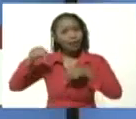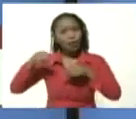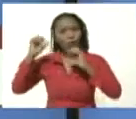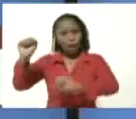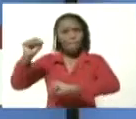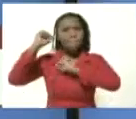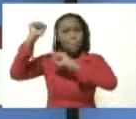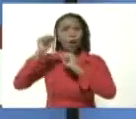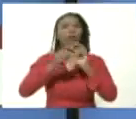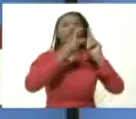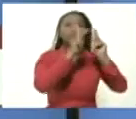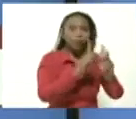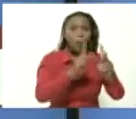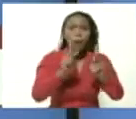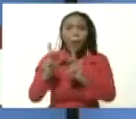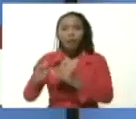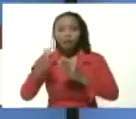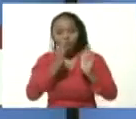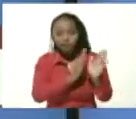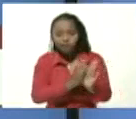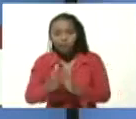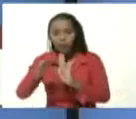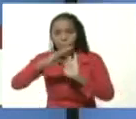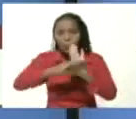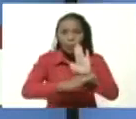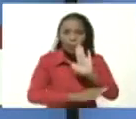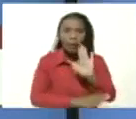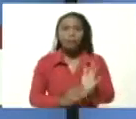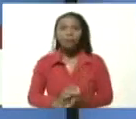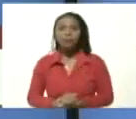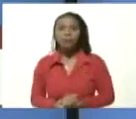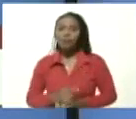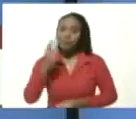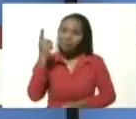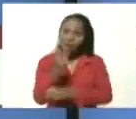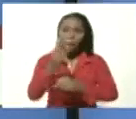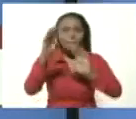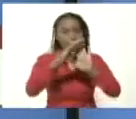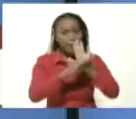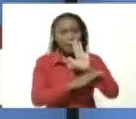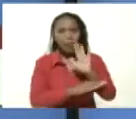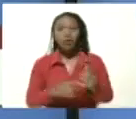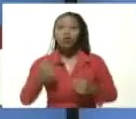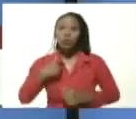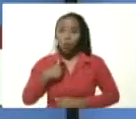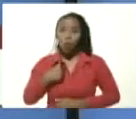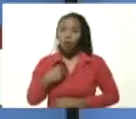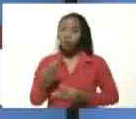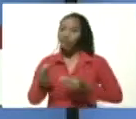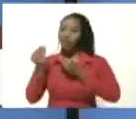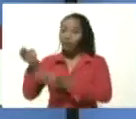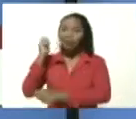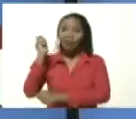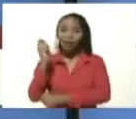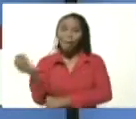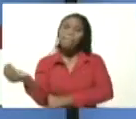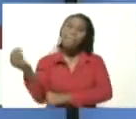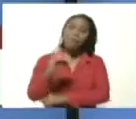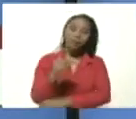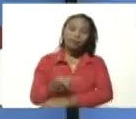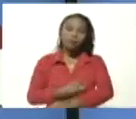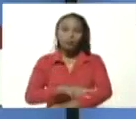victoria organizada y planificada. Planificada. Yo les di una tarea adicional,